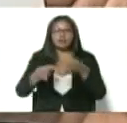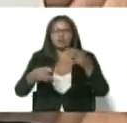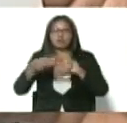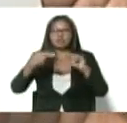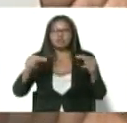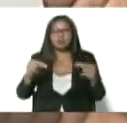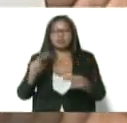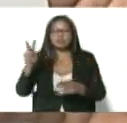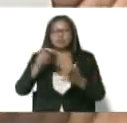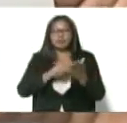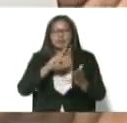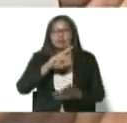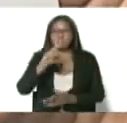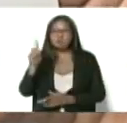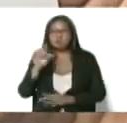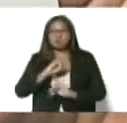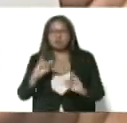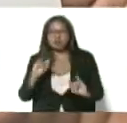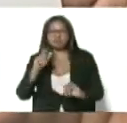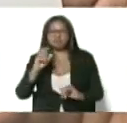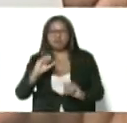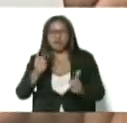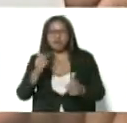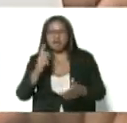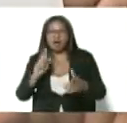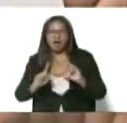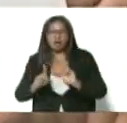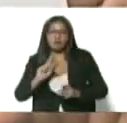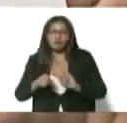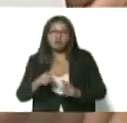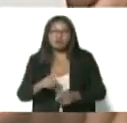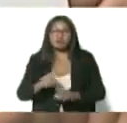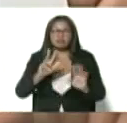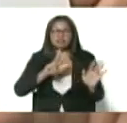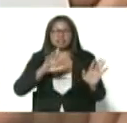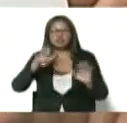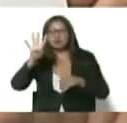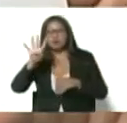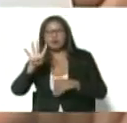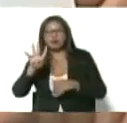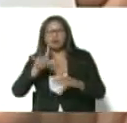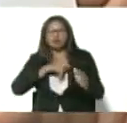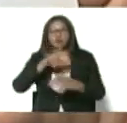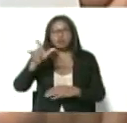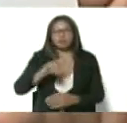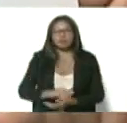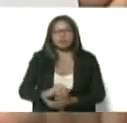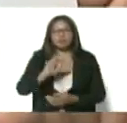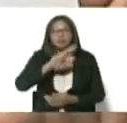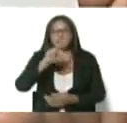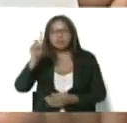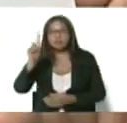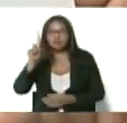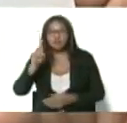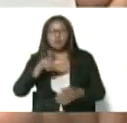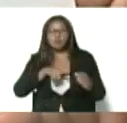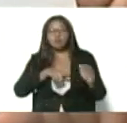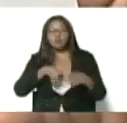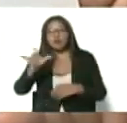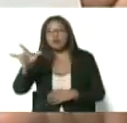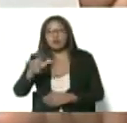acciones en el 2012 219 aeronaves 2013 31 aeronaves